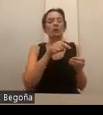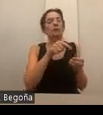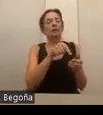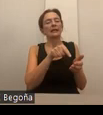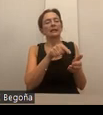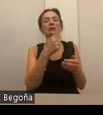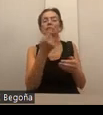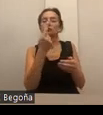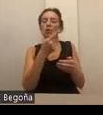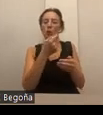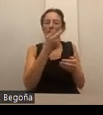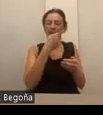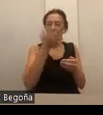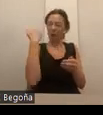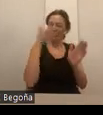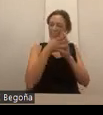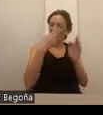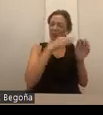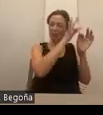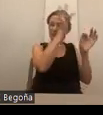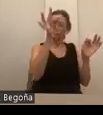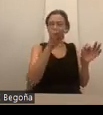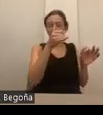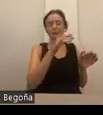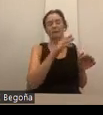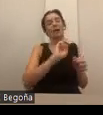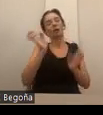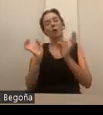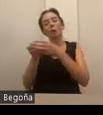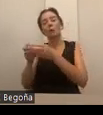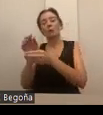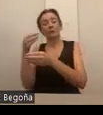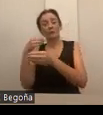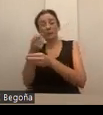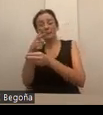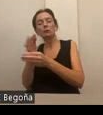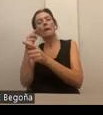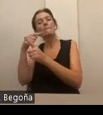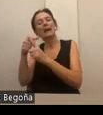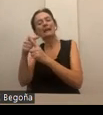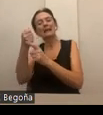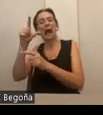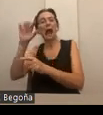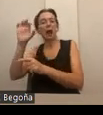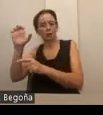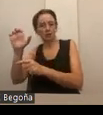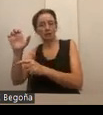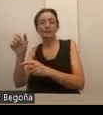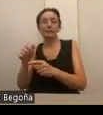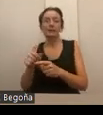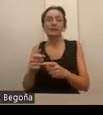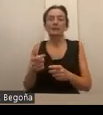vera. Vale, pues en ese segundo caso, como la glibenclamida, además, aparte de generar hipoglucemias,